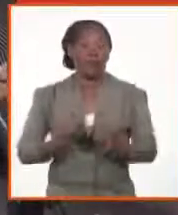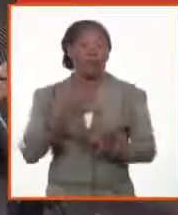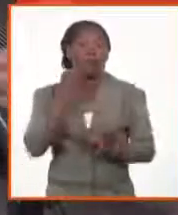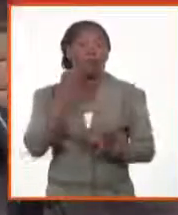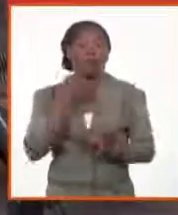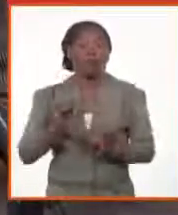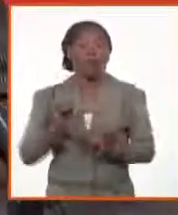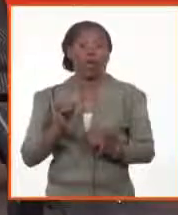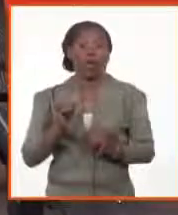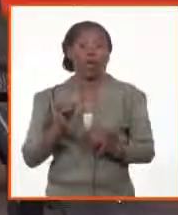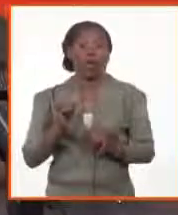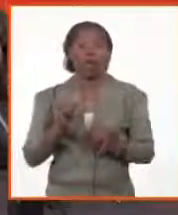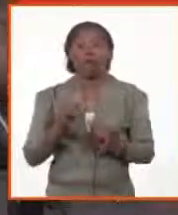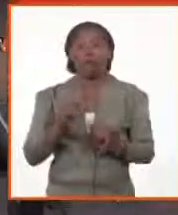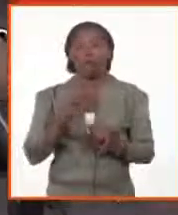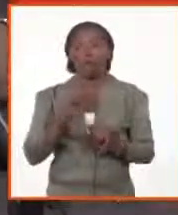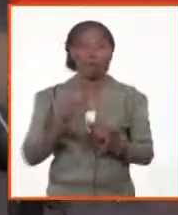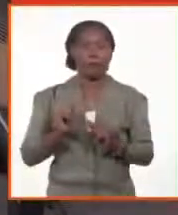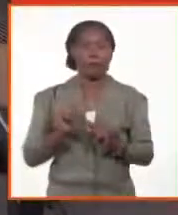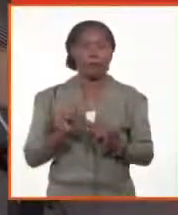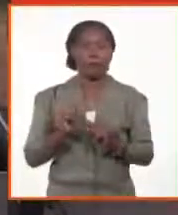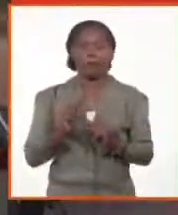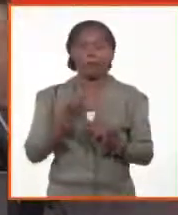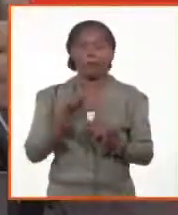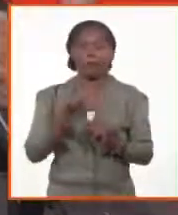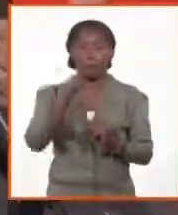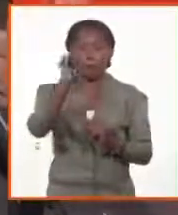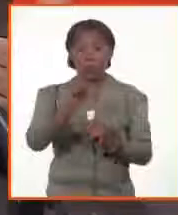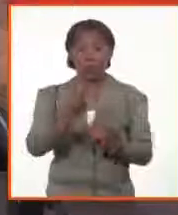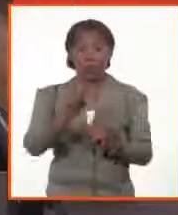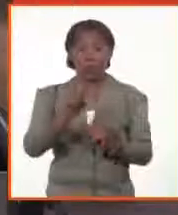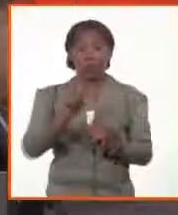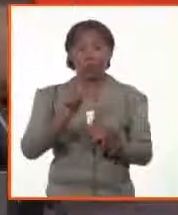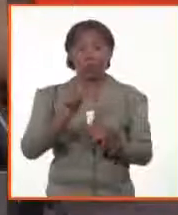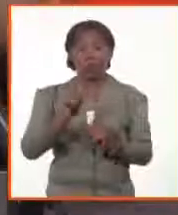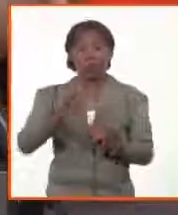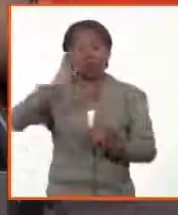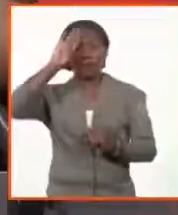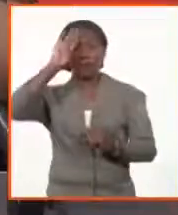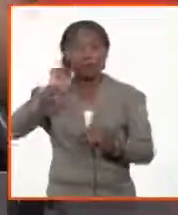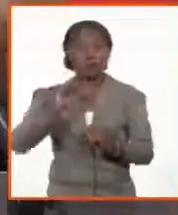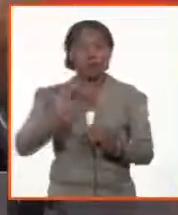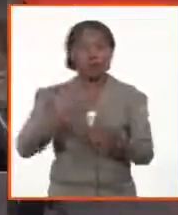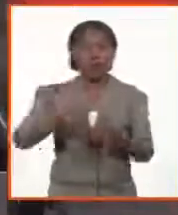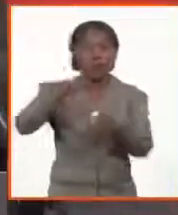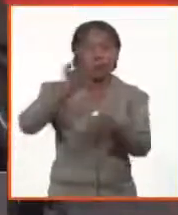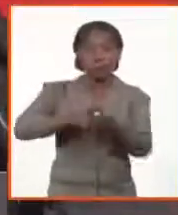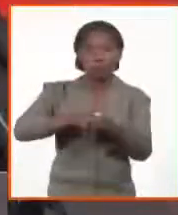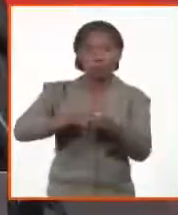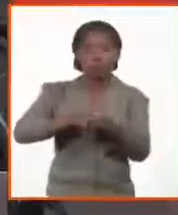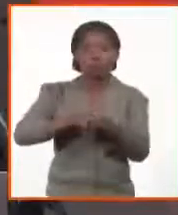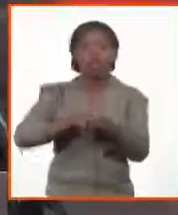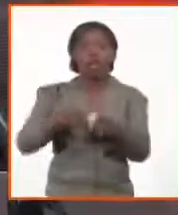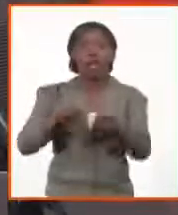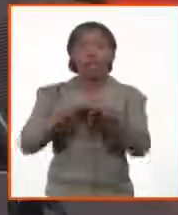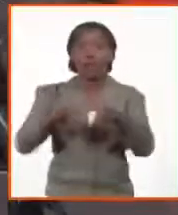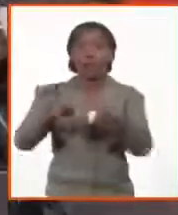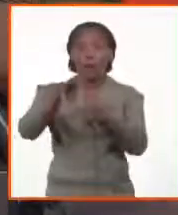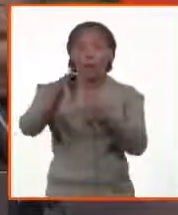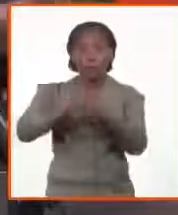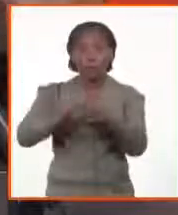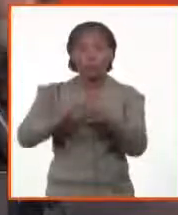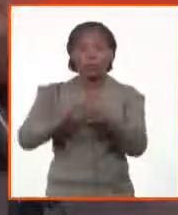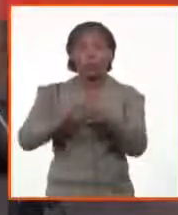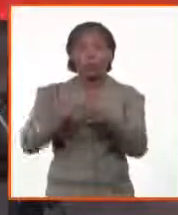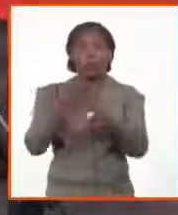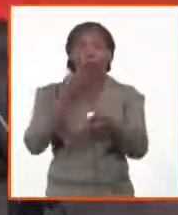el choque es un shock hipovolémico un choque por extravasación se escapa el agua y el